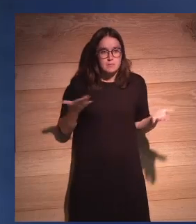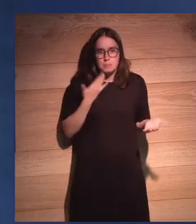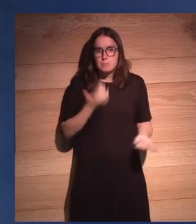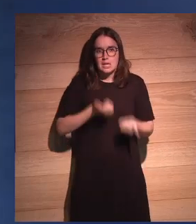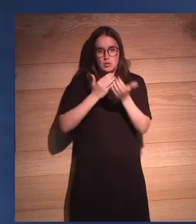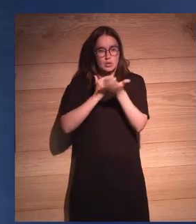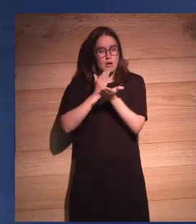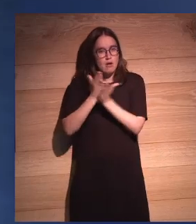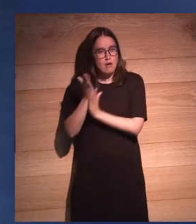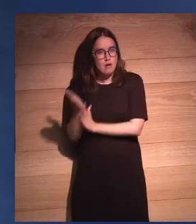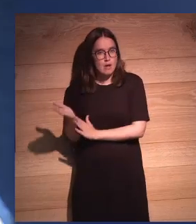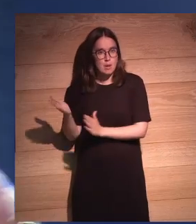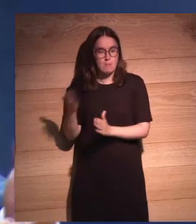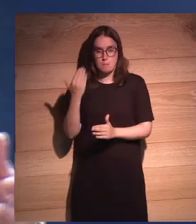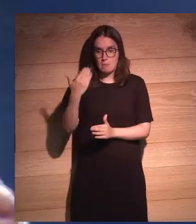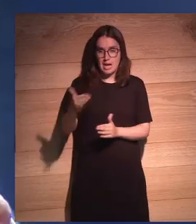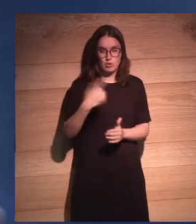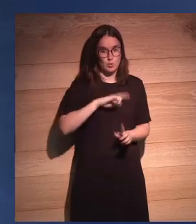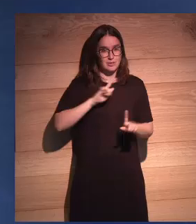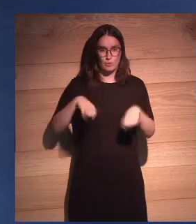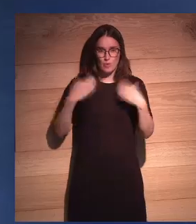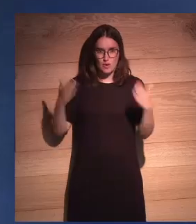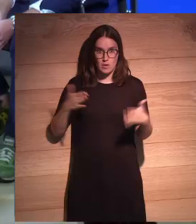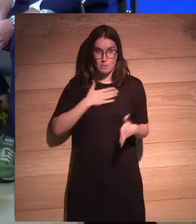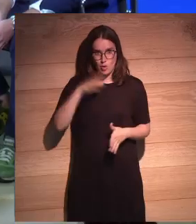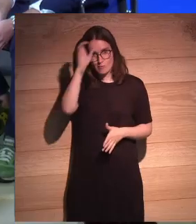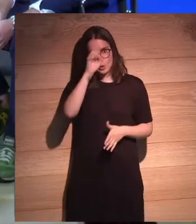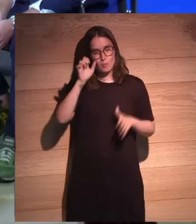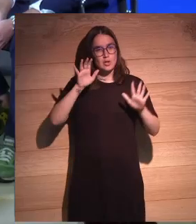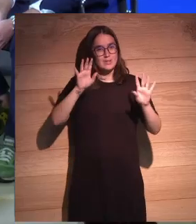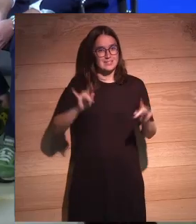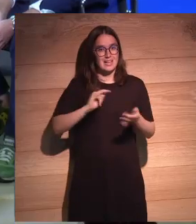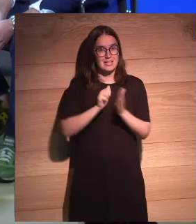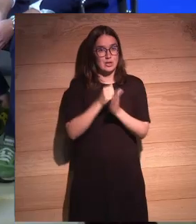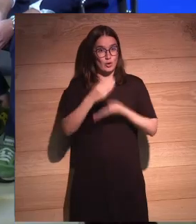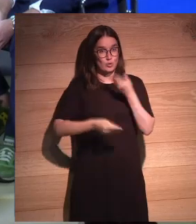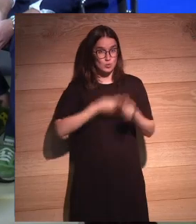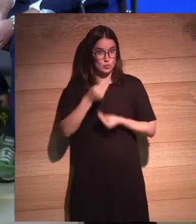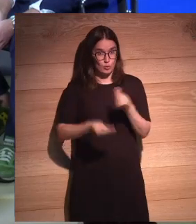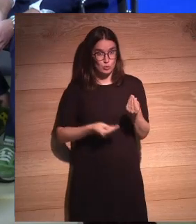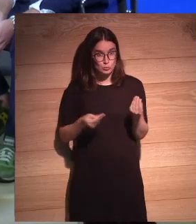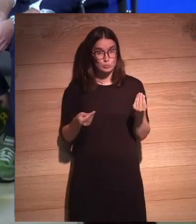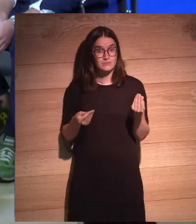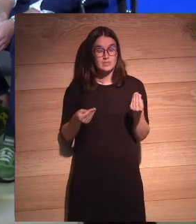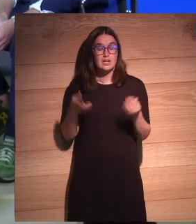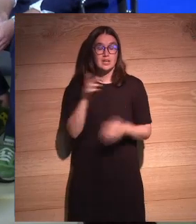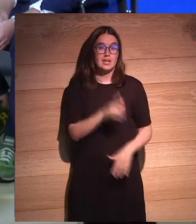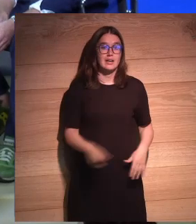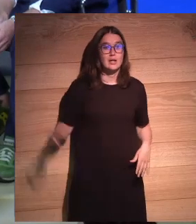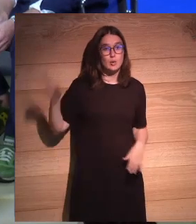ninguna posibilidad de ver nada malo en nuestra naturaleza, a mi juicio, pero sí en las aplicaciones que hagamos y